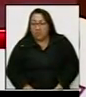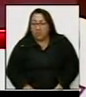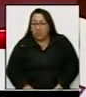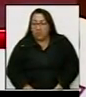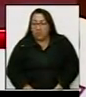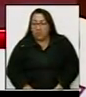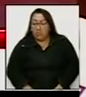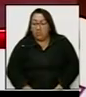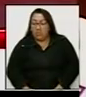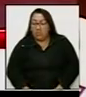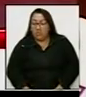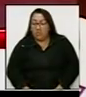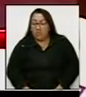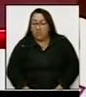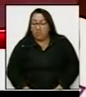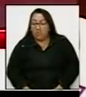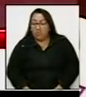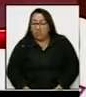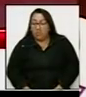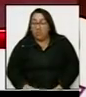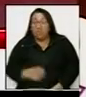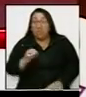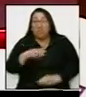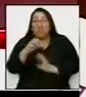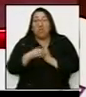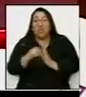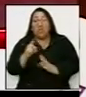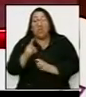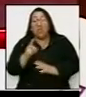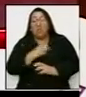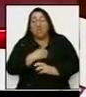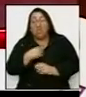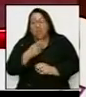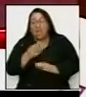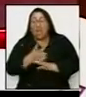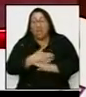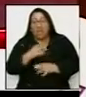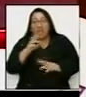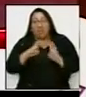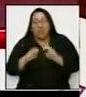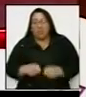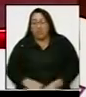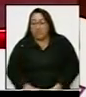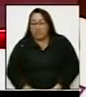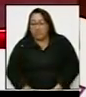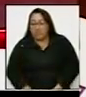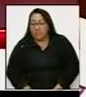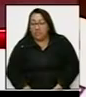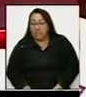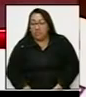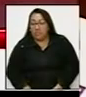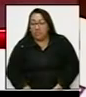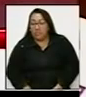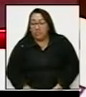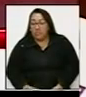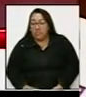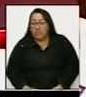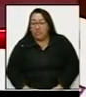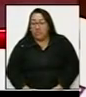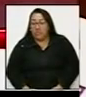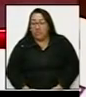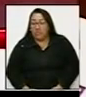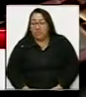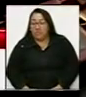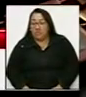el mismo proyecto del Ejecutivo dice, previa evaluación, que sigan trabajando. Pero previa evaluación, señora presidenta. Gracias, congresista Aramayo. Gracias,